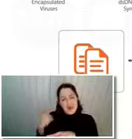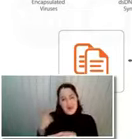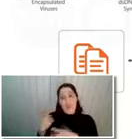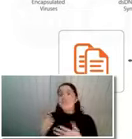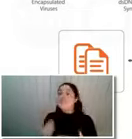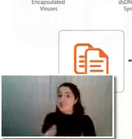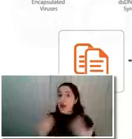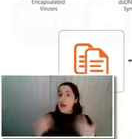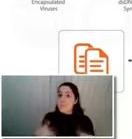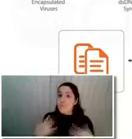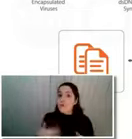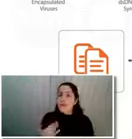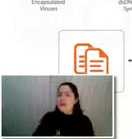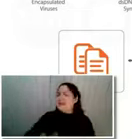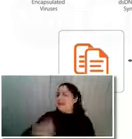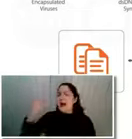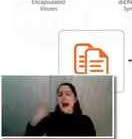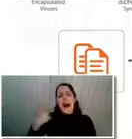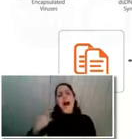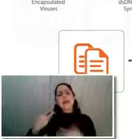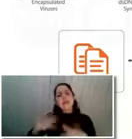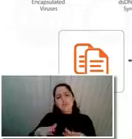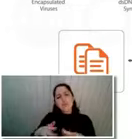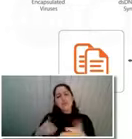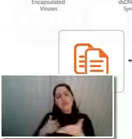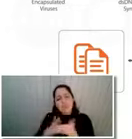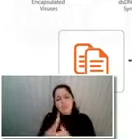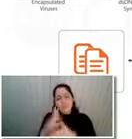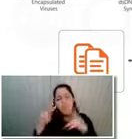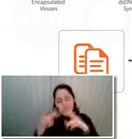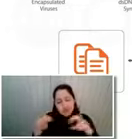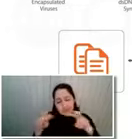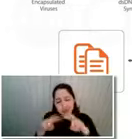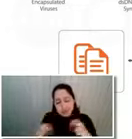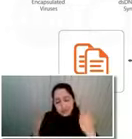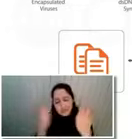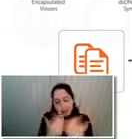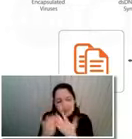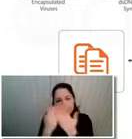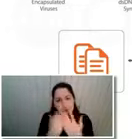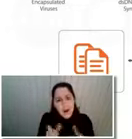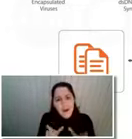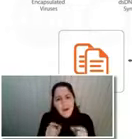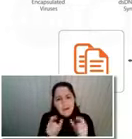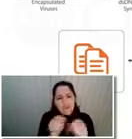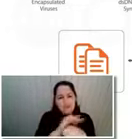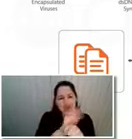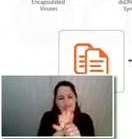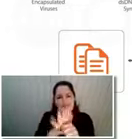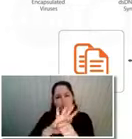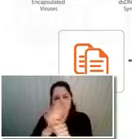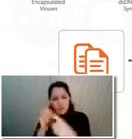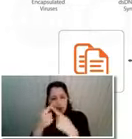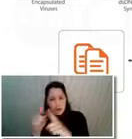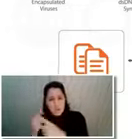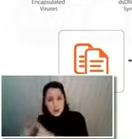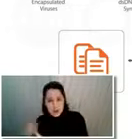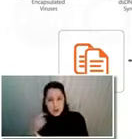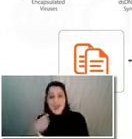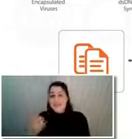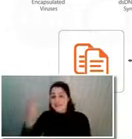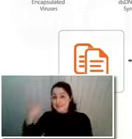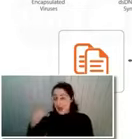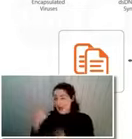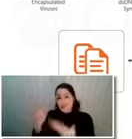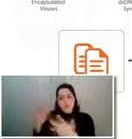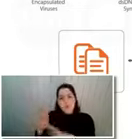hoy en día ya hay muchos genomas de este virus secuenciados, porque al secuenciarlo, es decir, al conocer el orden de cada uno